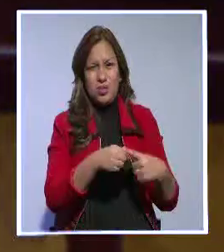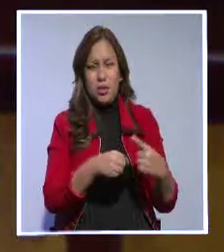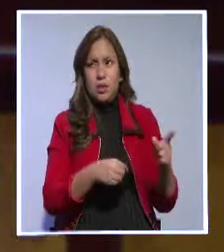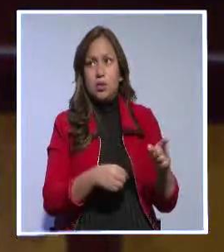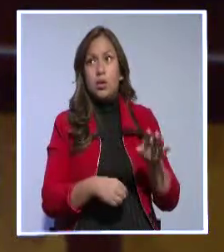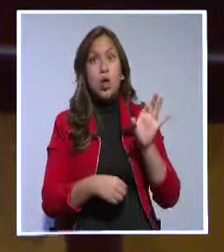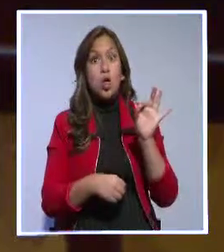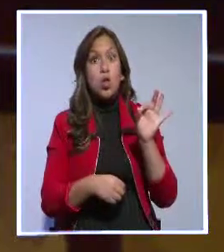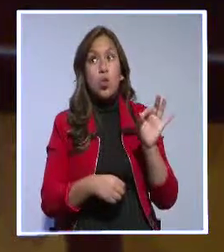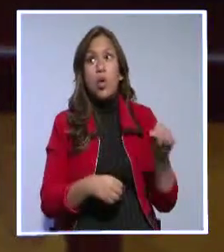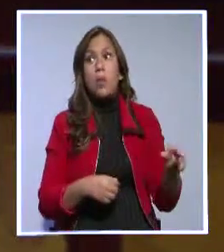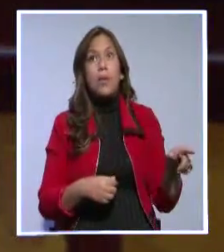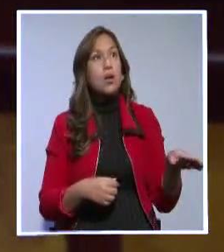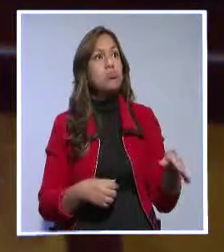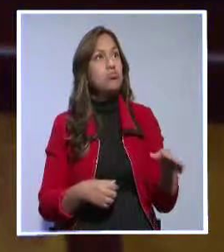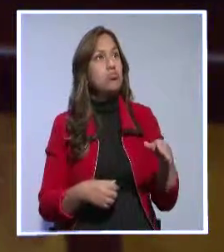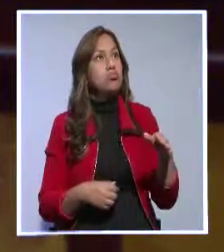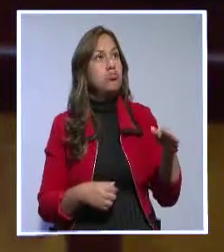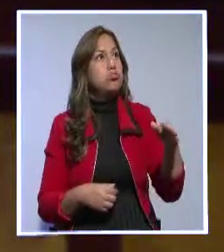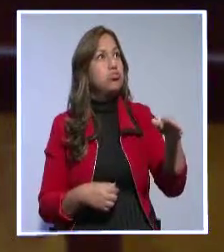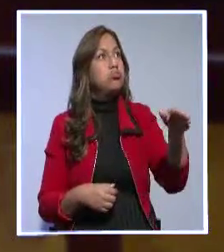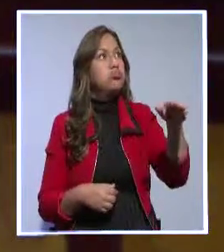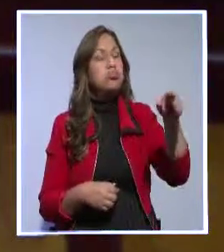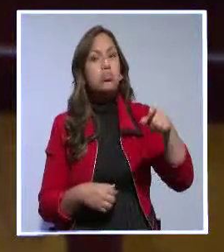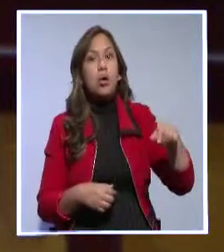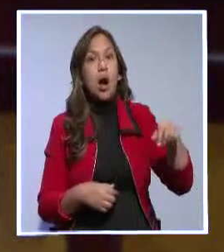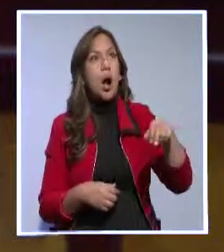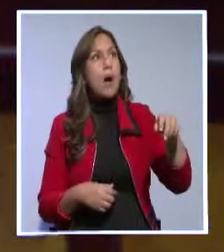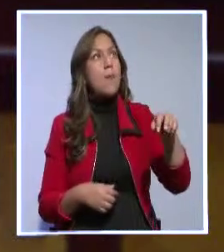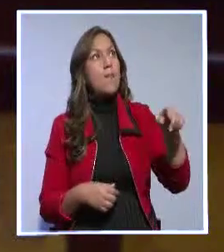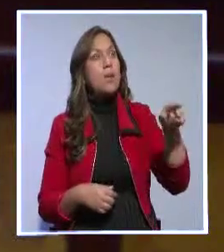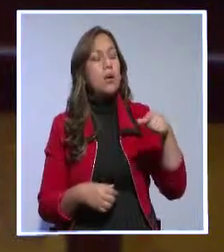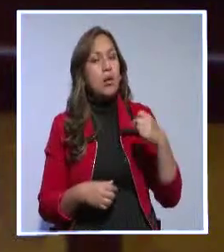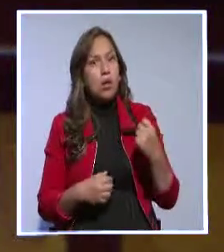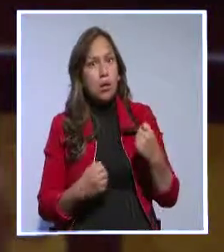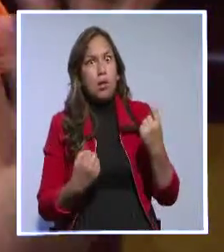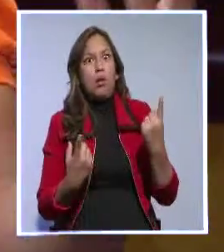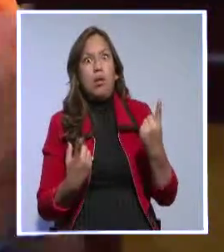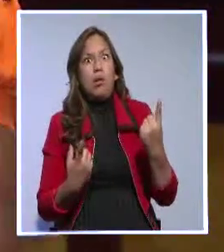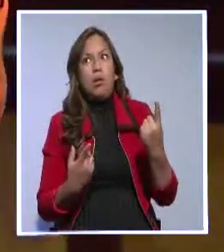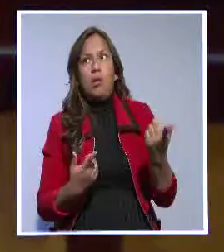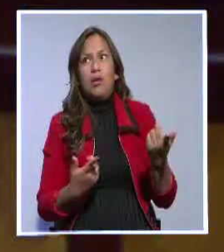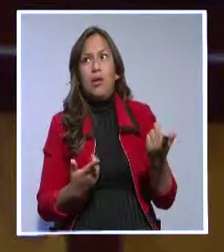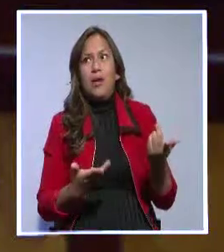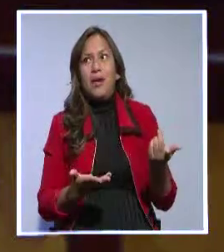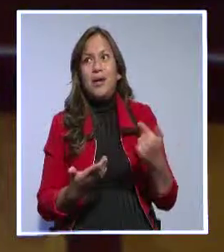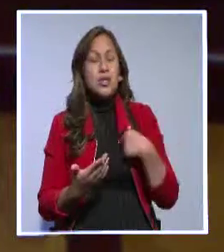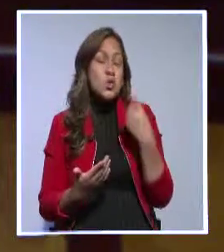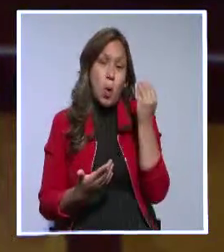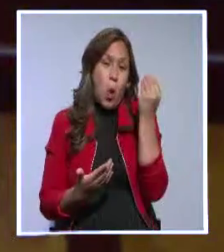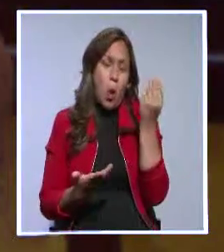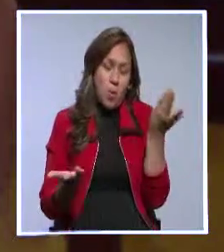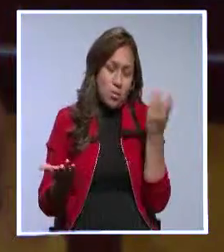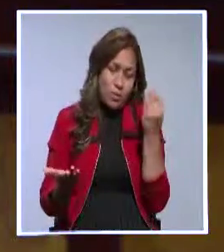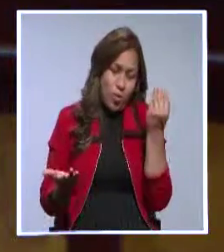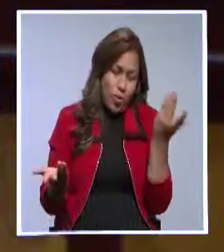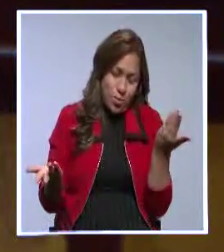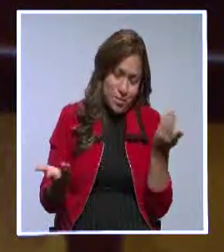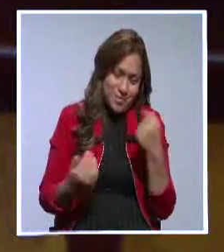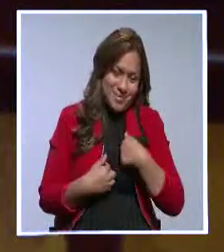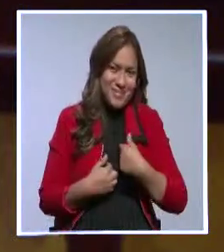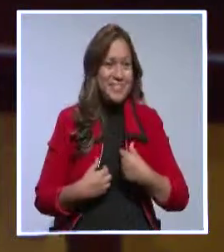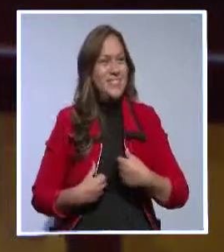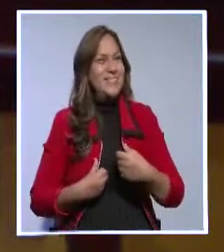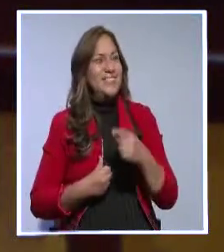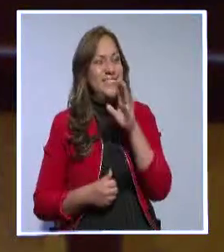extraviaron por salirse de un sendero y yo me enteraba en esta adolescencia extendida enteraba que